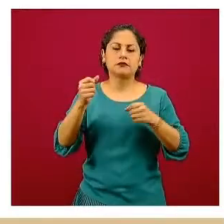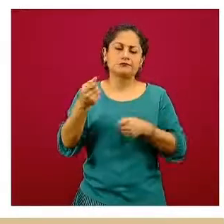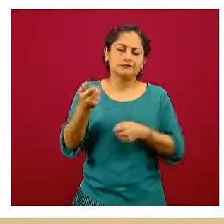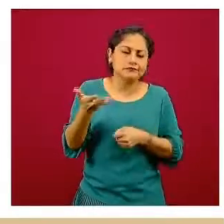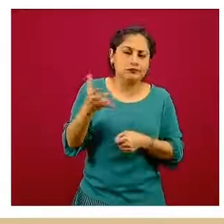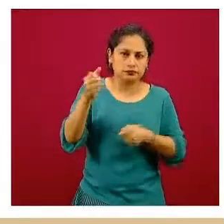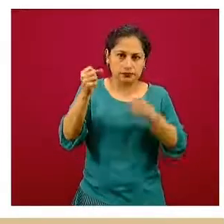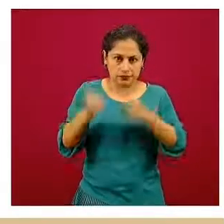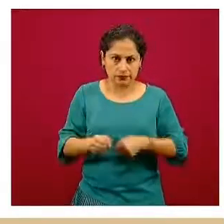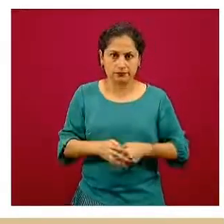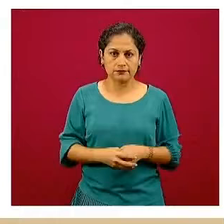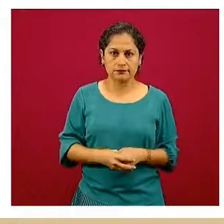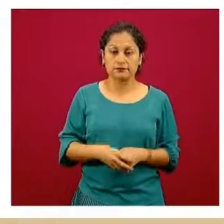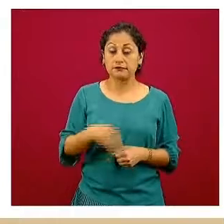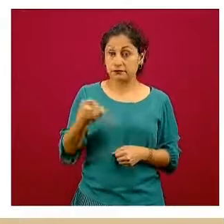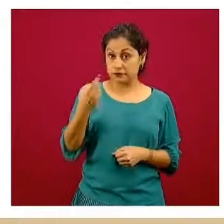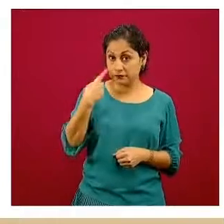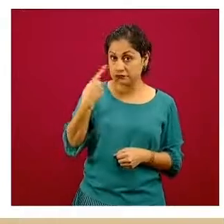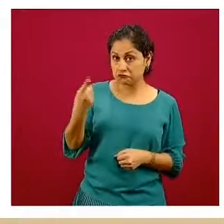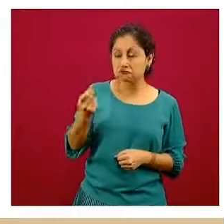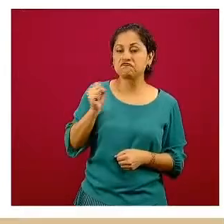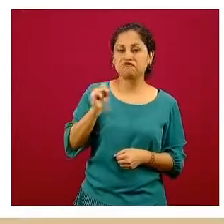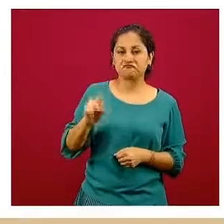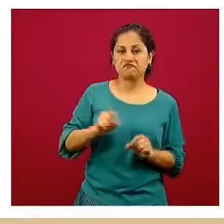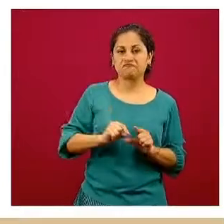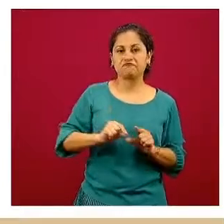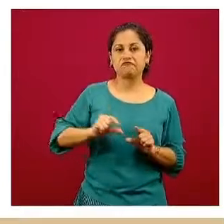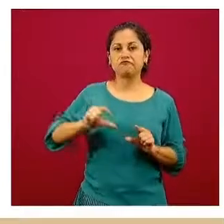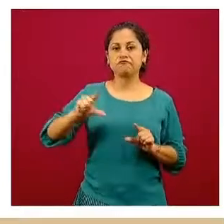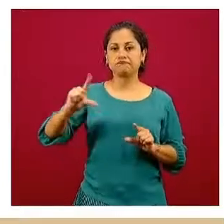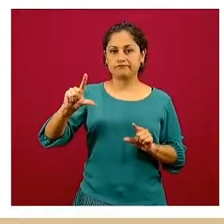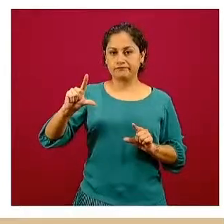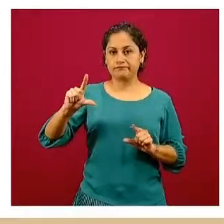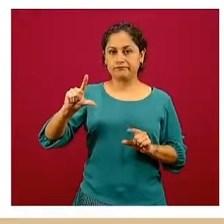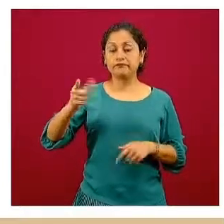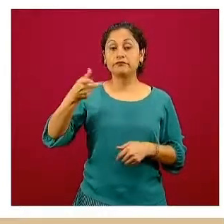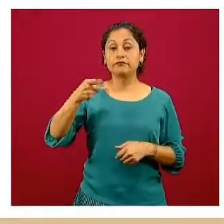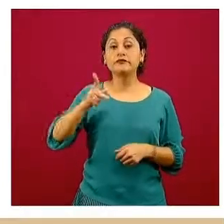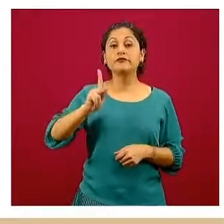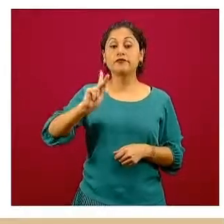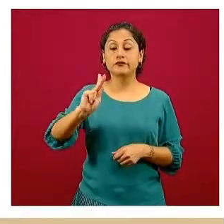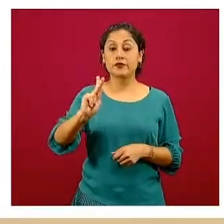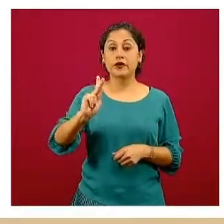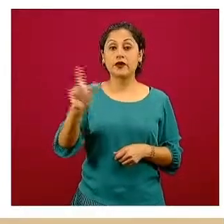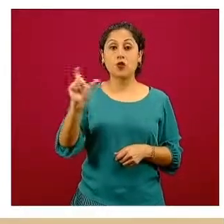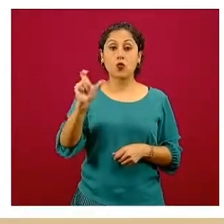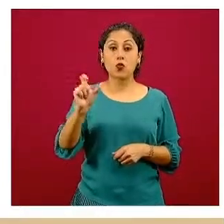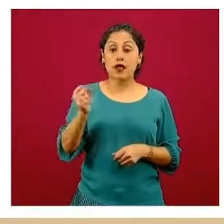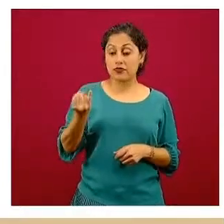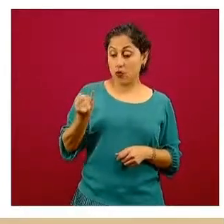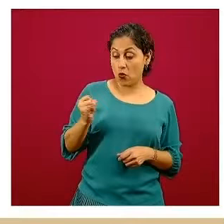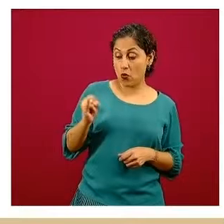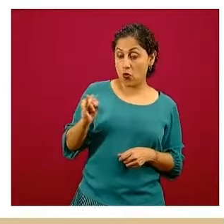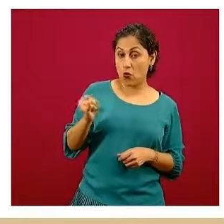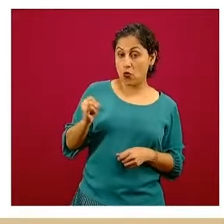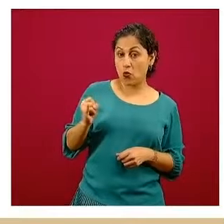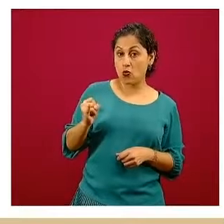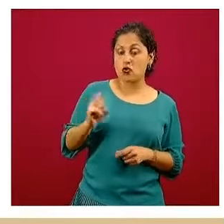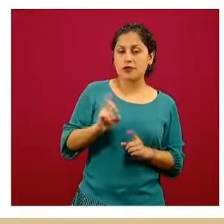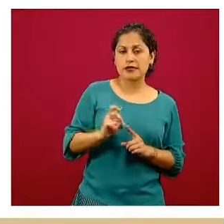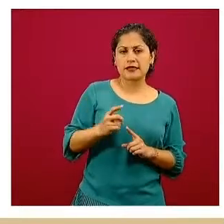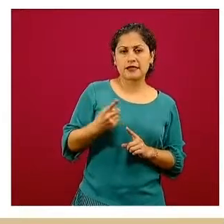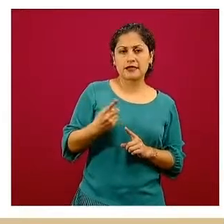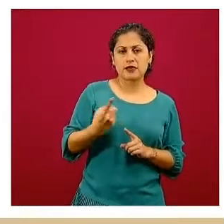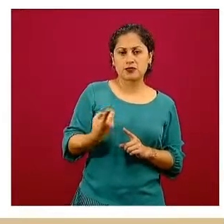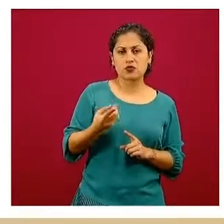la tendencia ascendente, sin embargo prácticamente a partir de que inicia el mes de junio, del 31 de mayo,